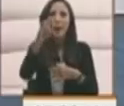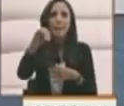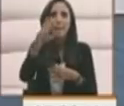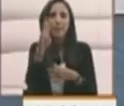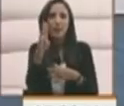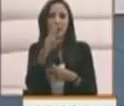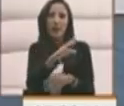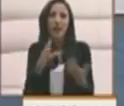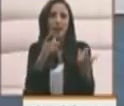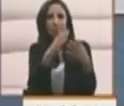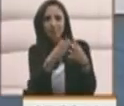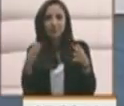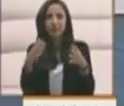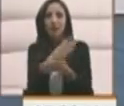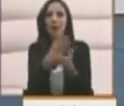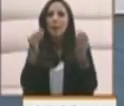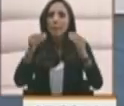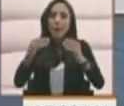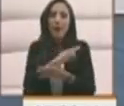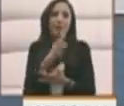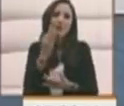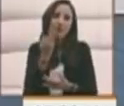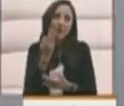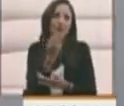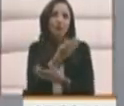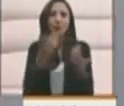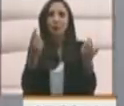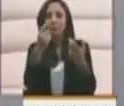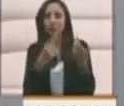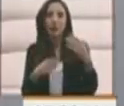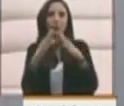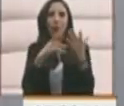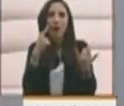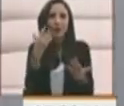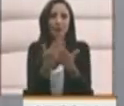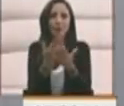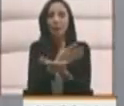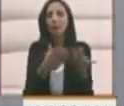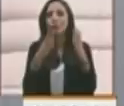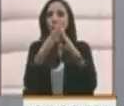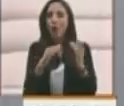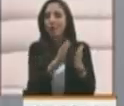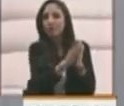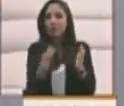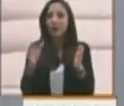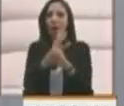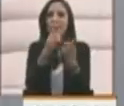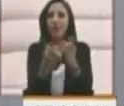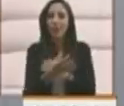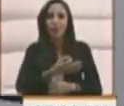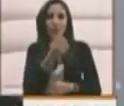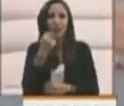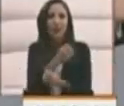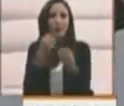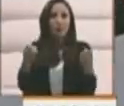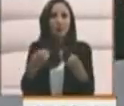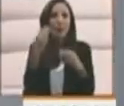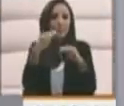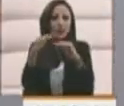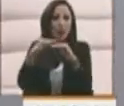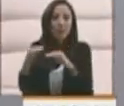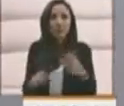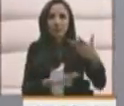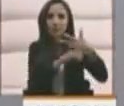@MPerezPirela. Y estamos en Facebook Live también transmitiendo en vivo a través de La Iguana TV. Pueden escribirnos a través de estas